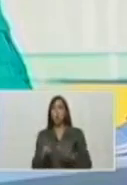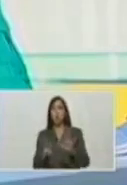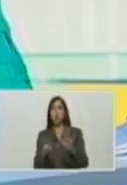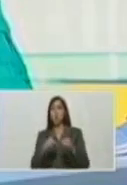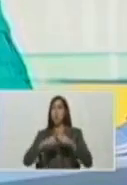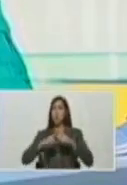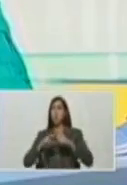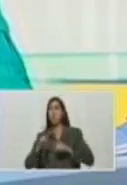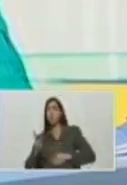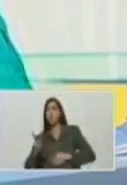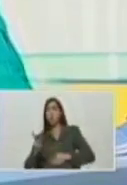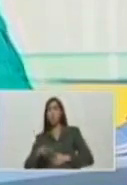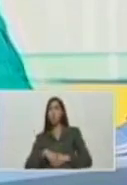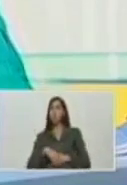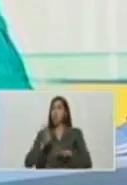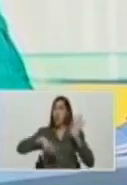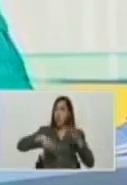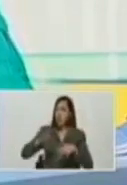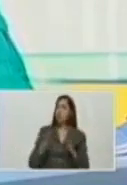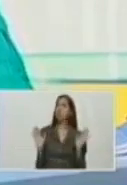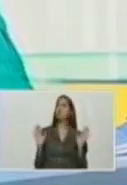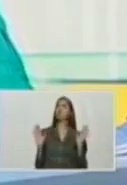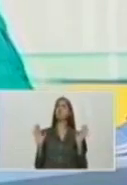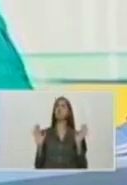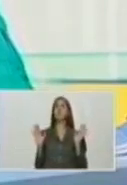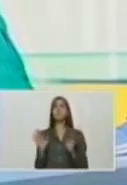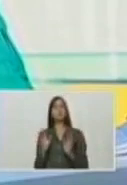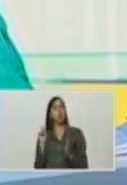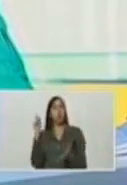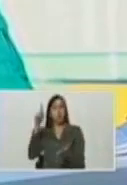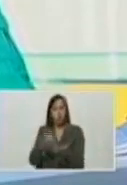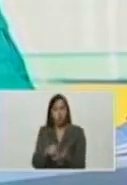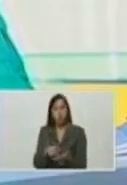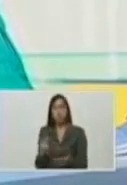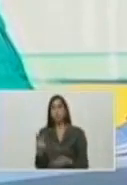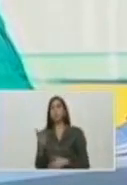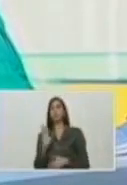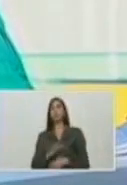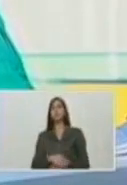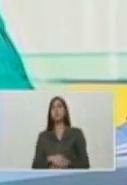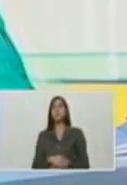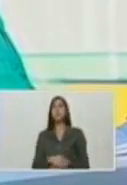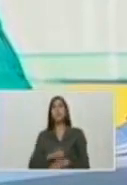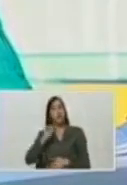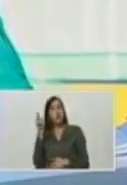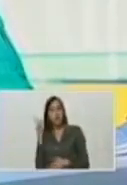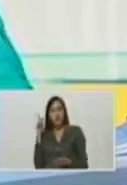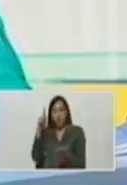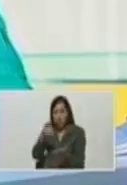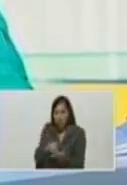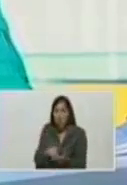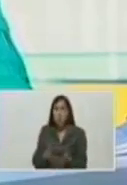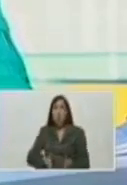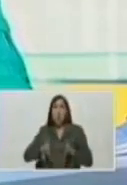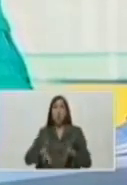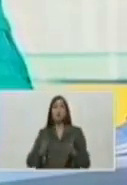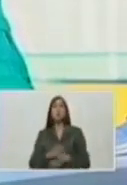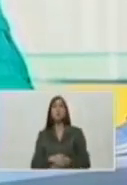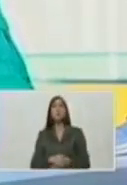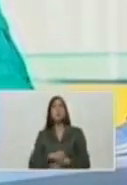2, 14 y el 14. Llegó 2. El 7 llegó de primero. Por 2, 14 llegó